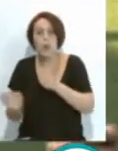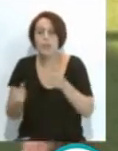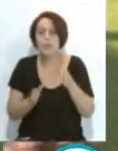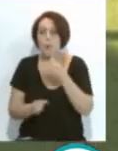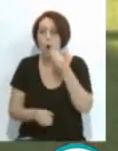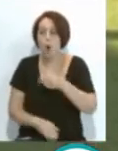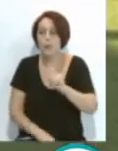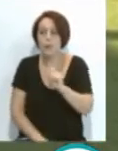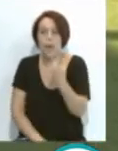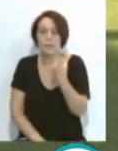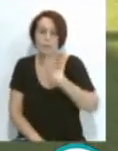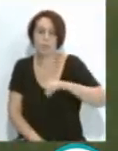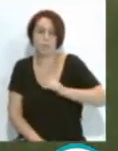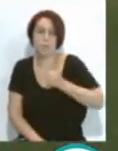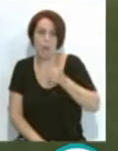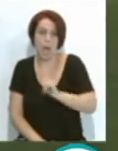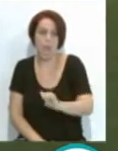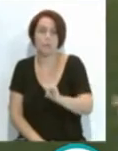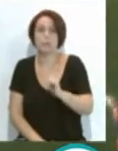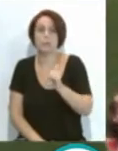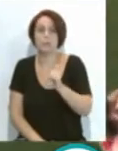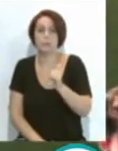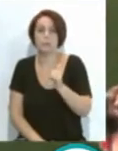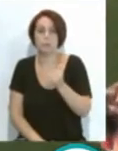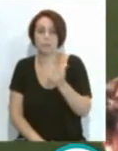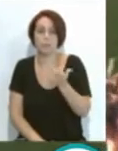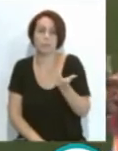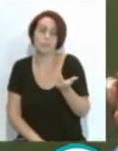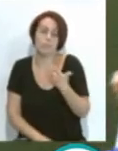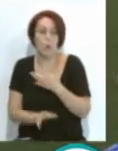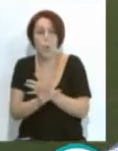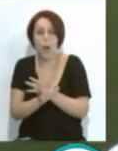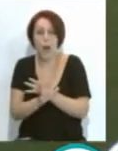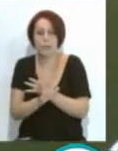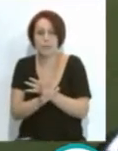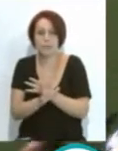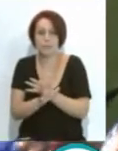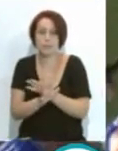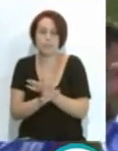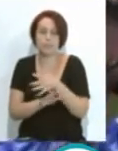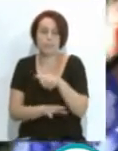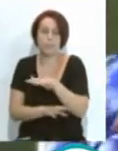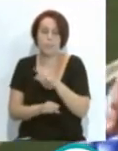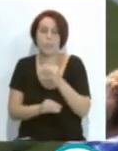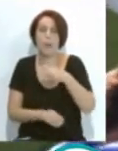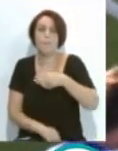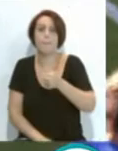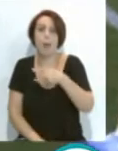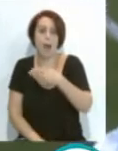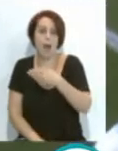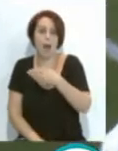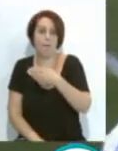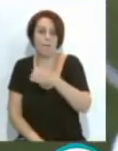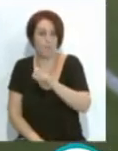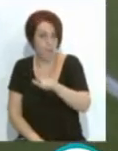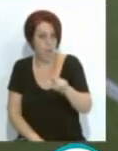joven tuvo la posibilidad de bajar, de jugar en el Marbella, un equipo